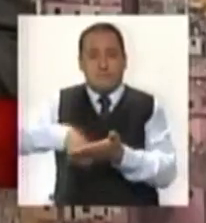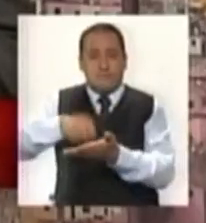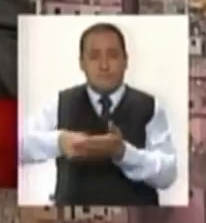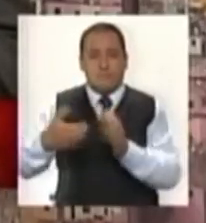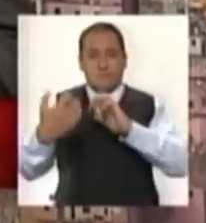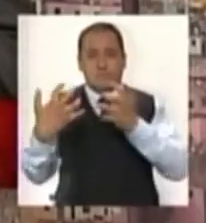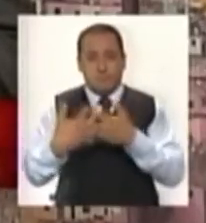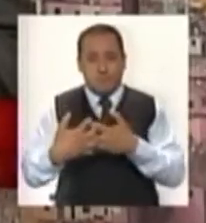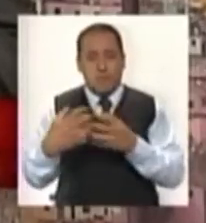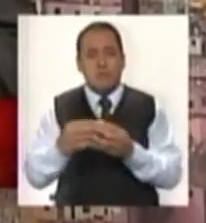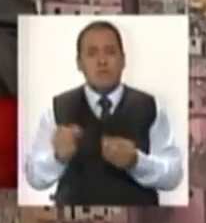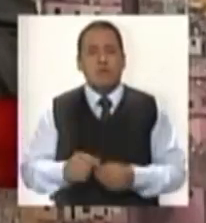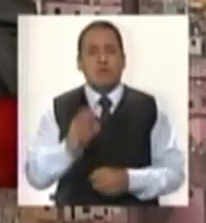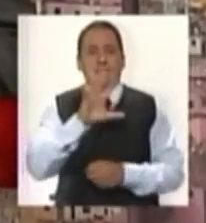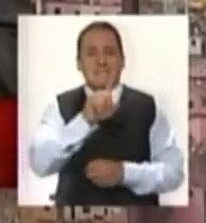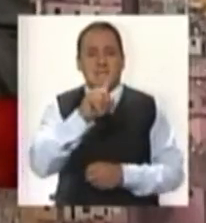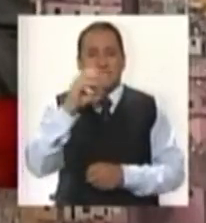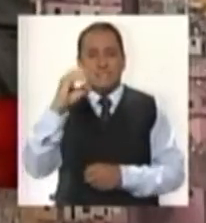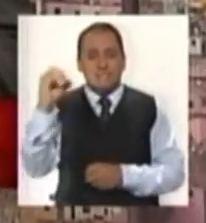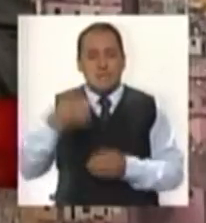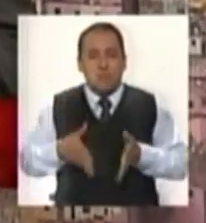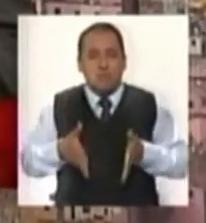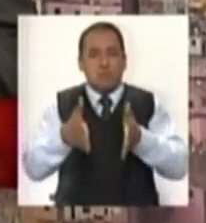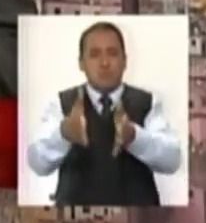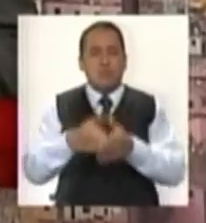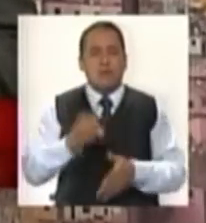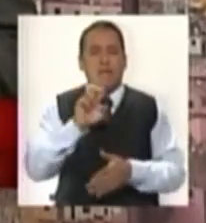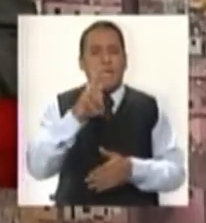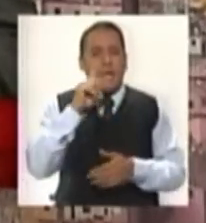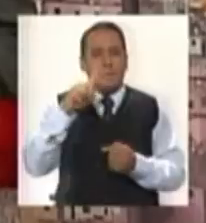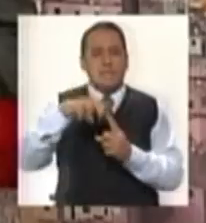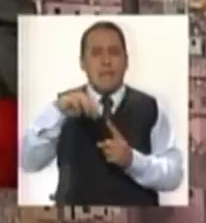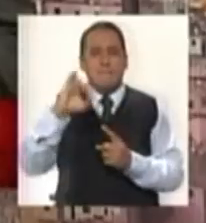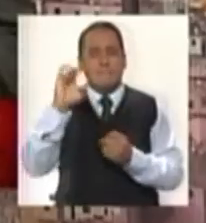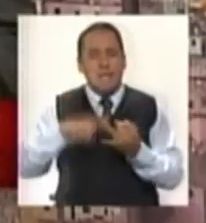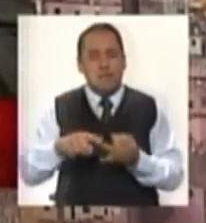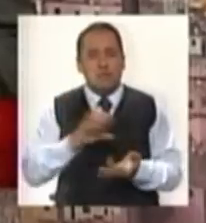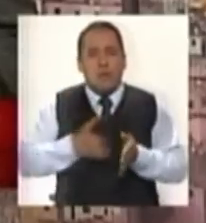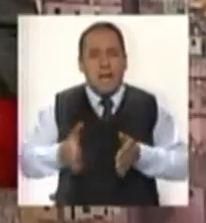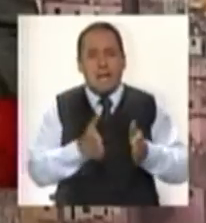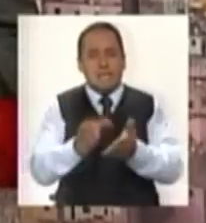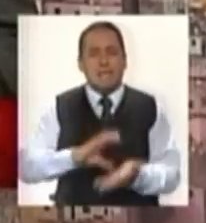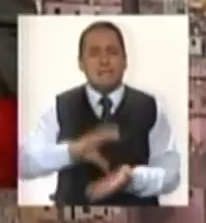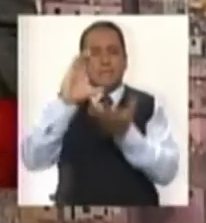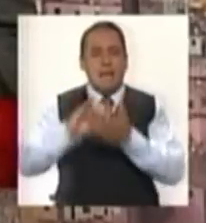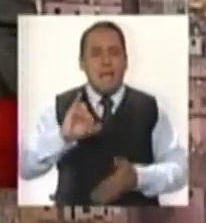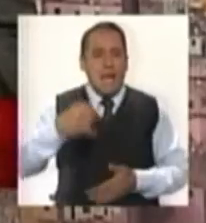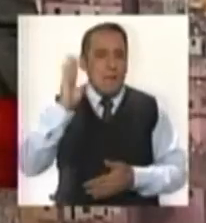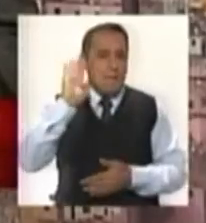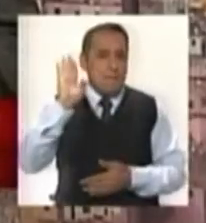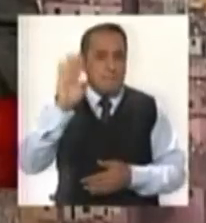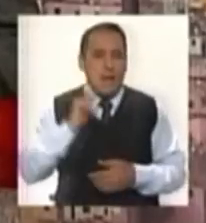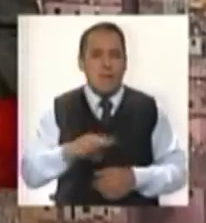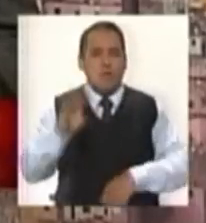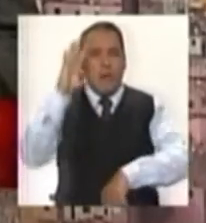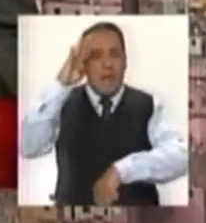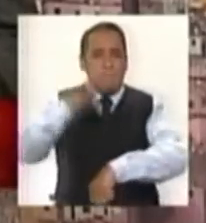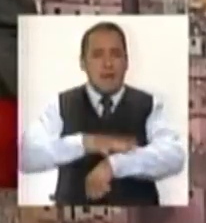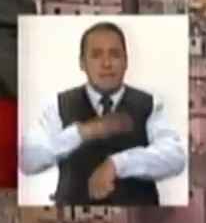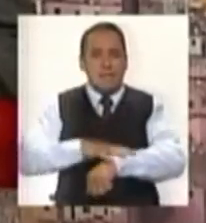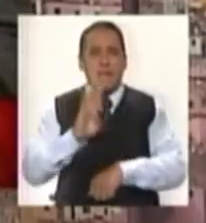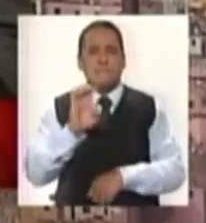5 corredores complementarios, los corredores en Evitamiento, Carretera Central, Javier Prado, La Marina, Brasil, Benavides. Estos